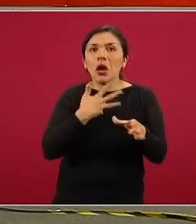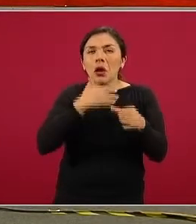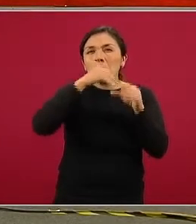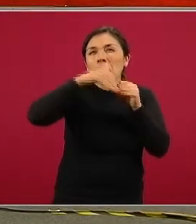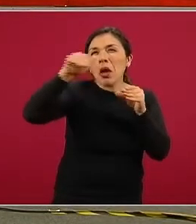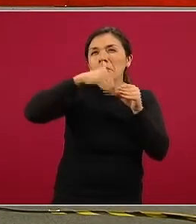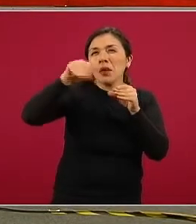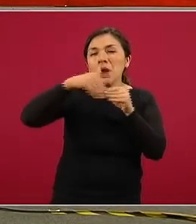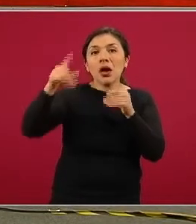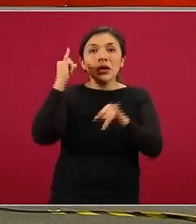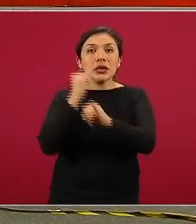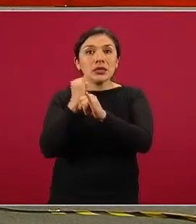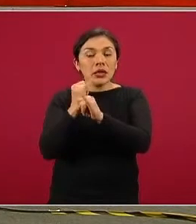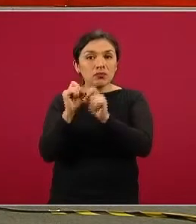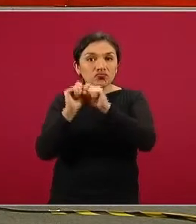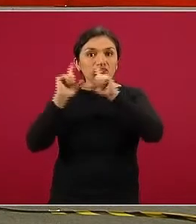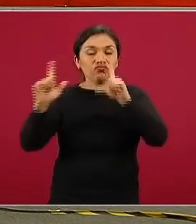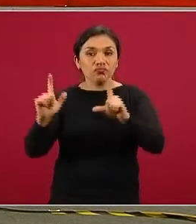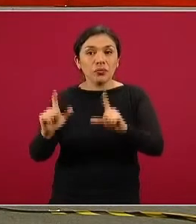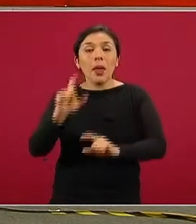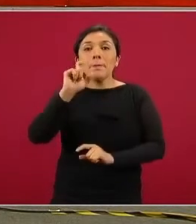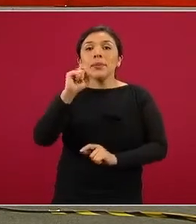a la plataforma,